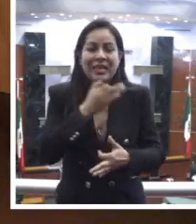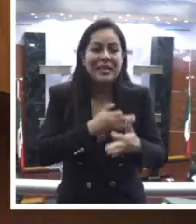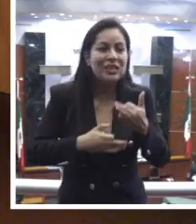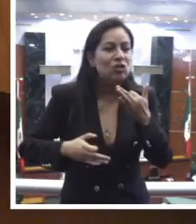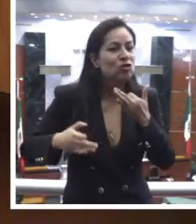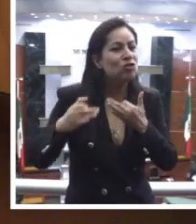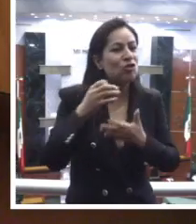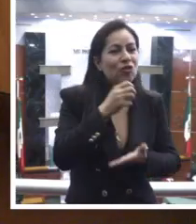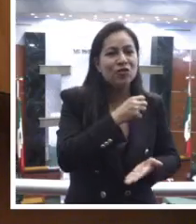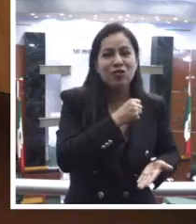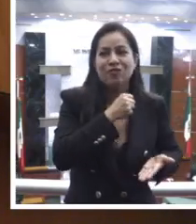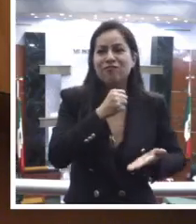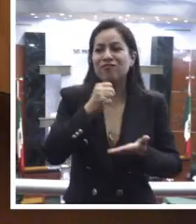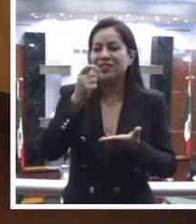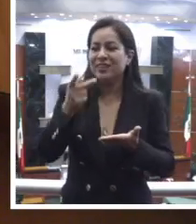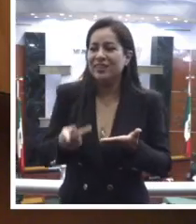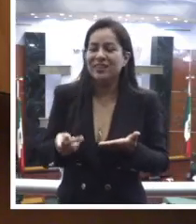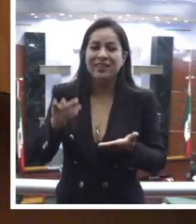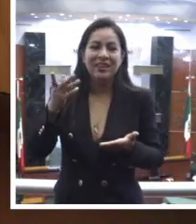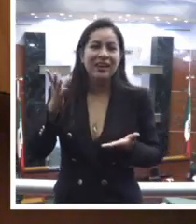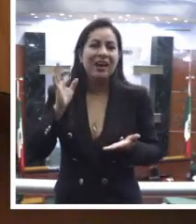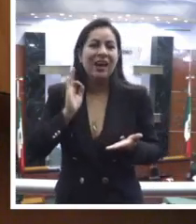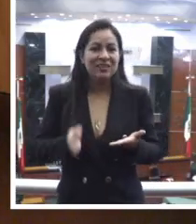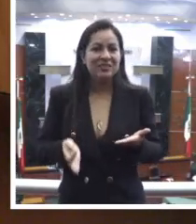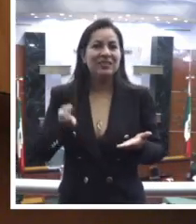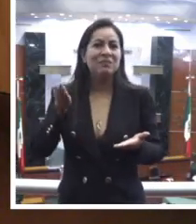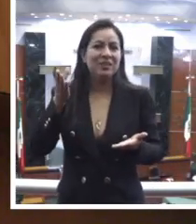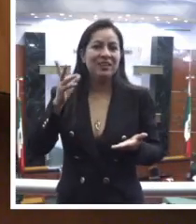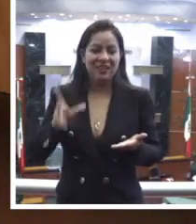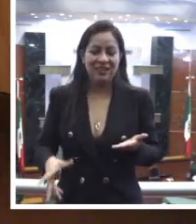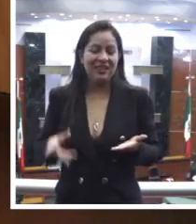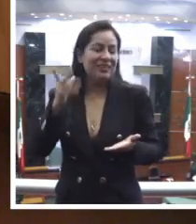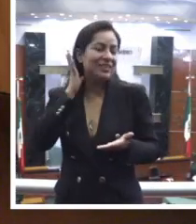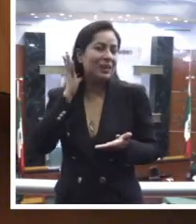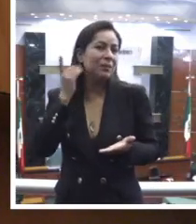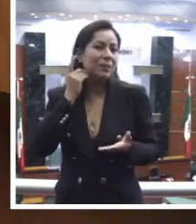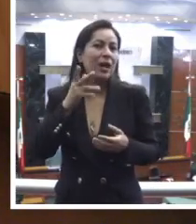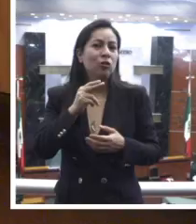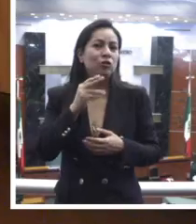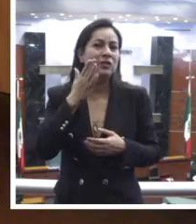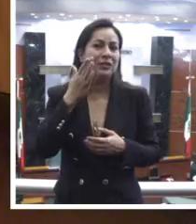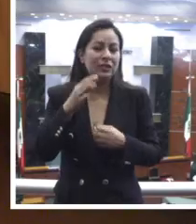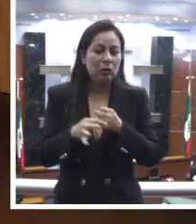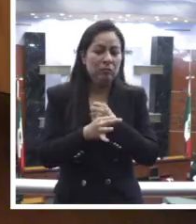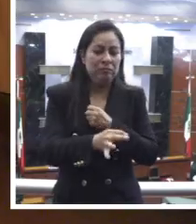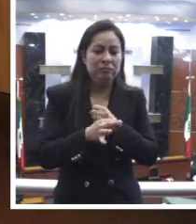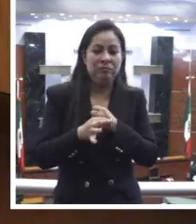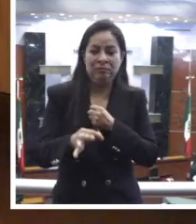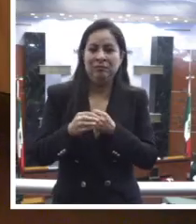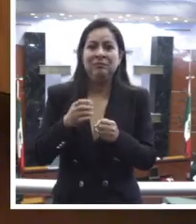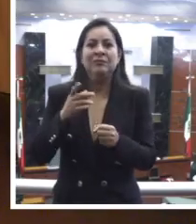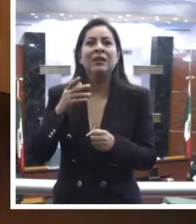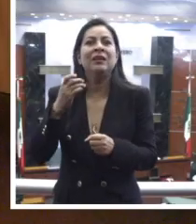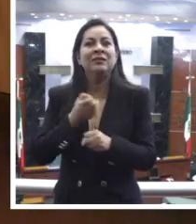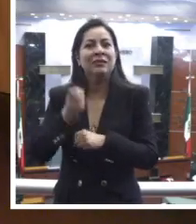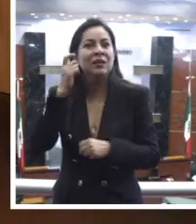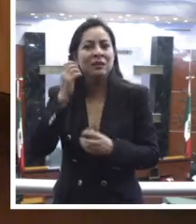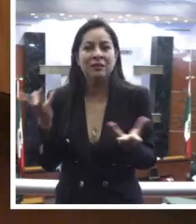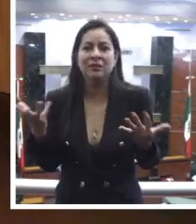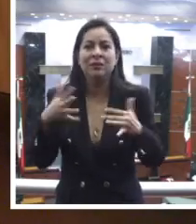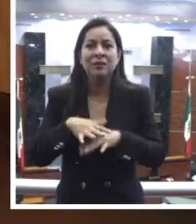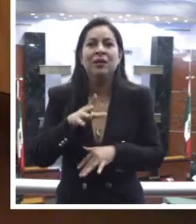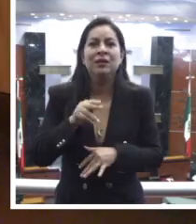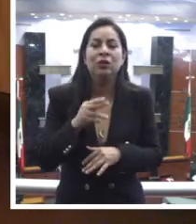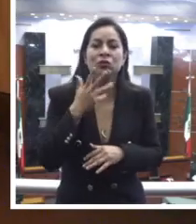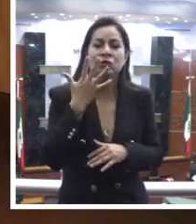los recursos que aprueba esta soberanía para los 85 municipios del estado de Guerrero. ¿Qué quiere decir esto? Que en conjunto los